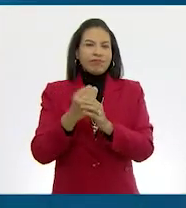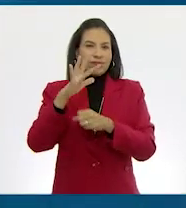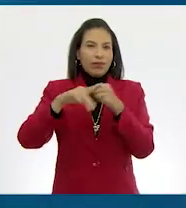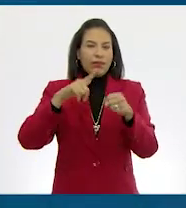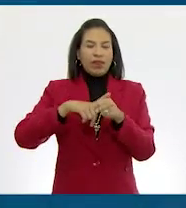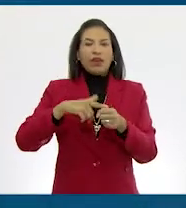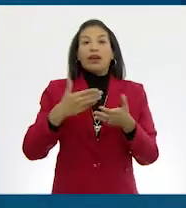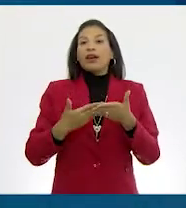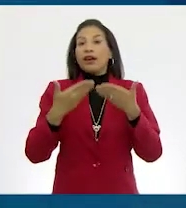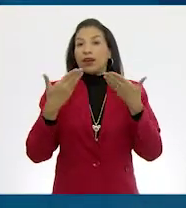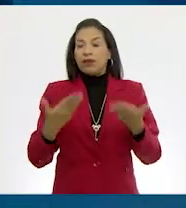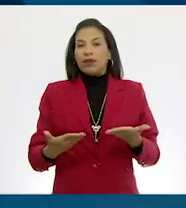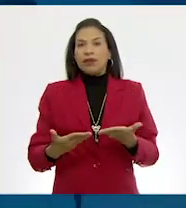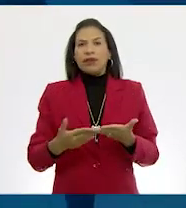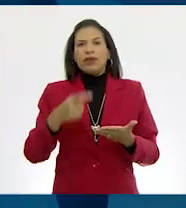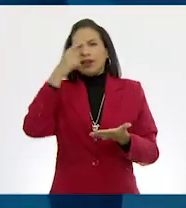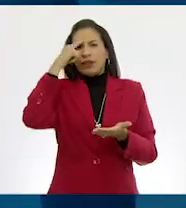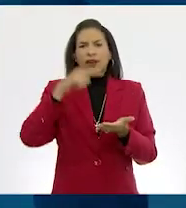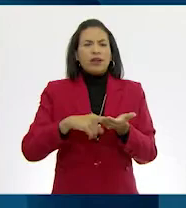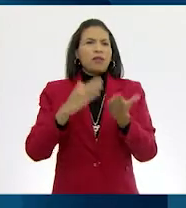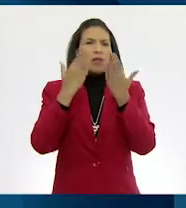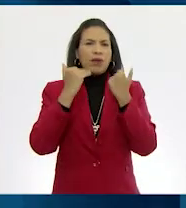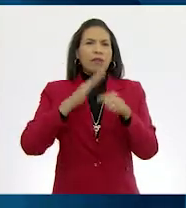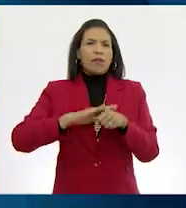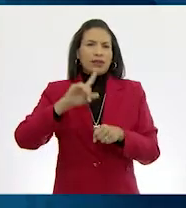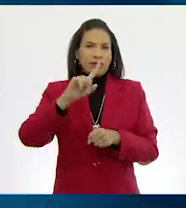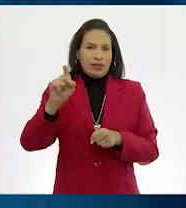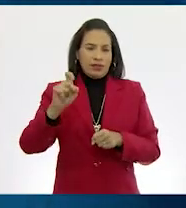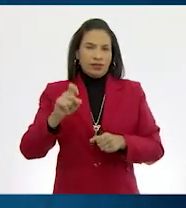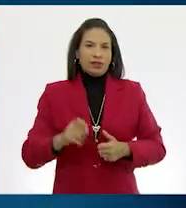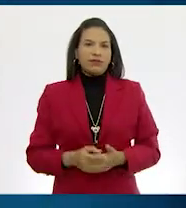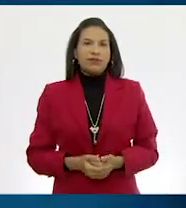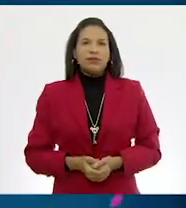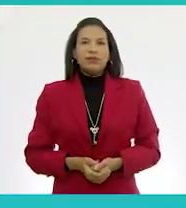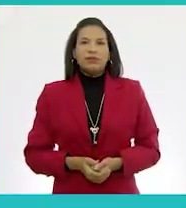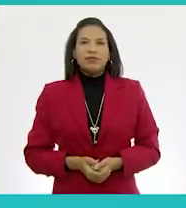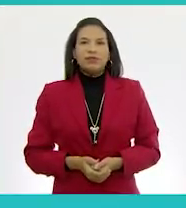hoy en día se cree que no existen más de 100